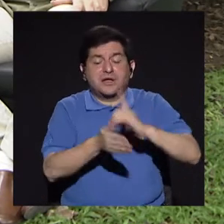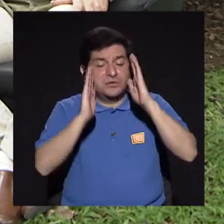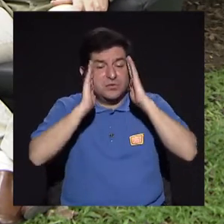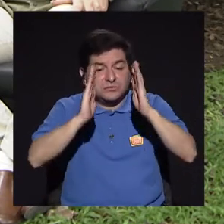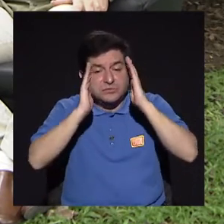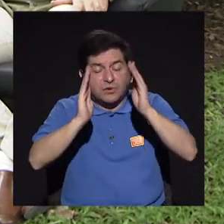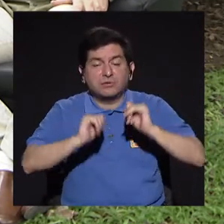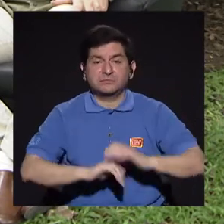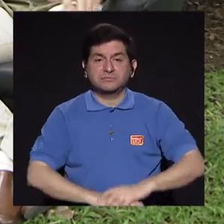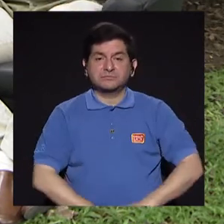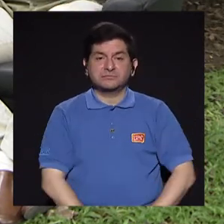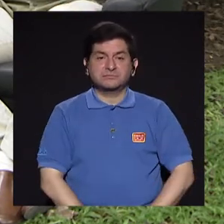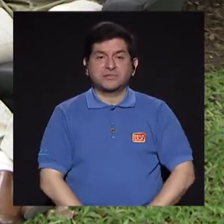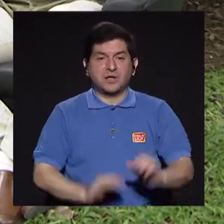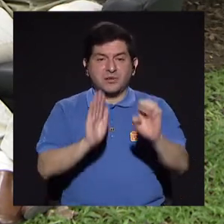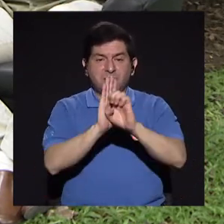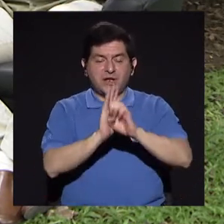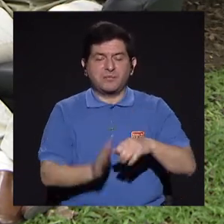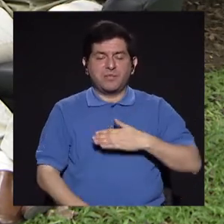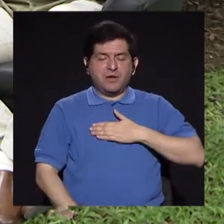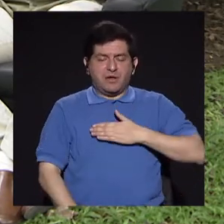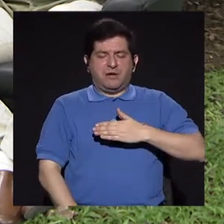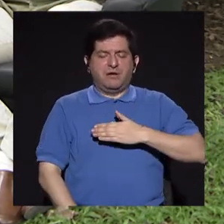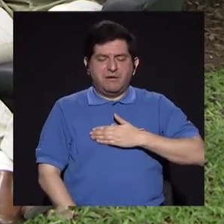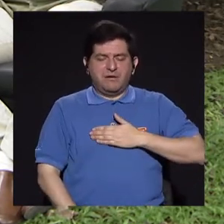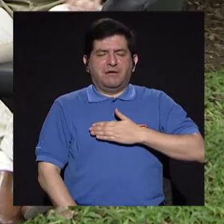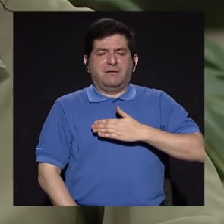médico. Por ejemplo,